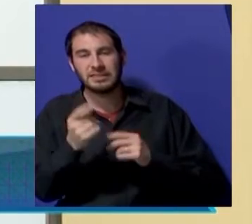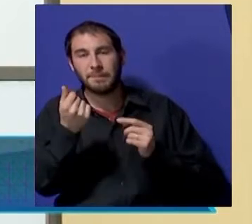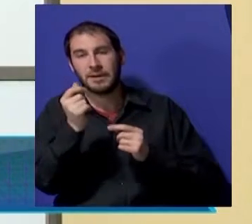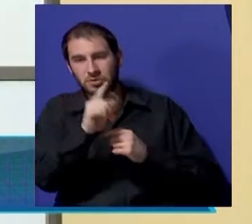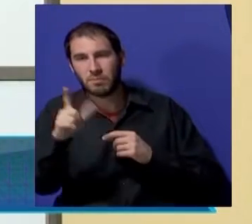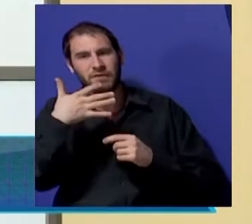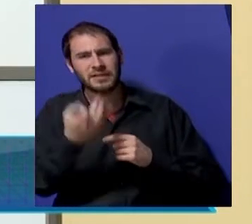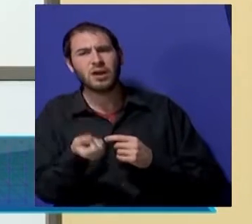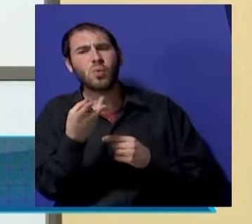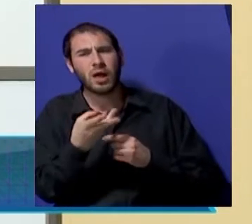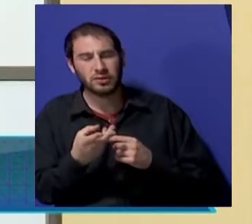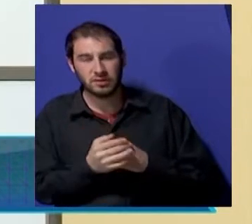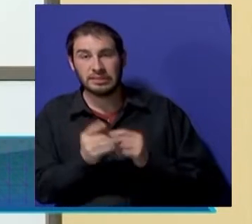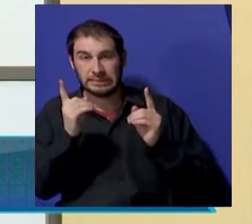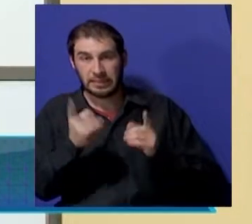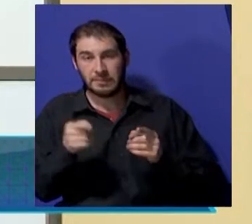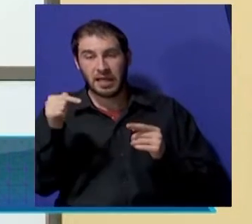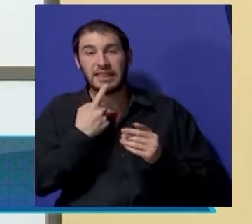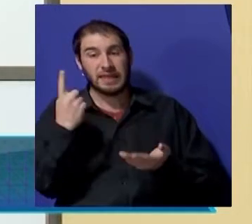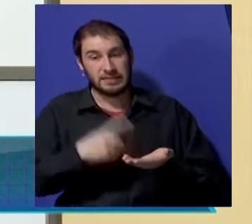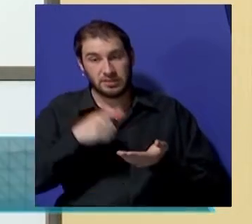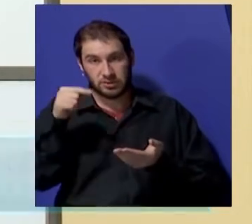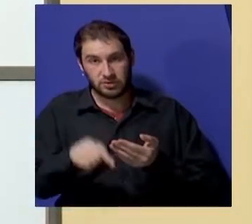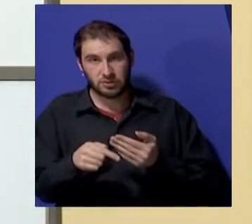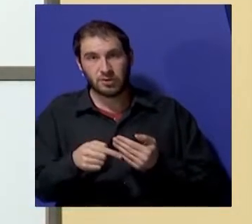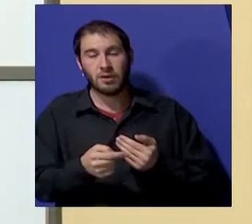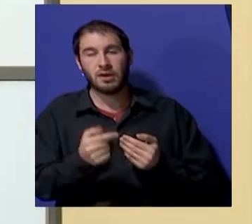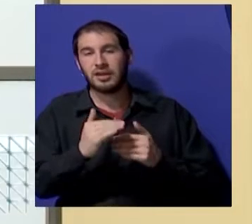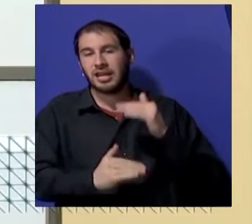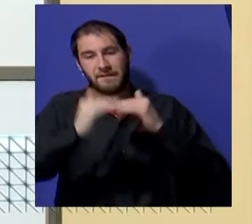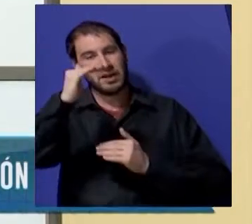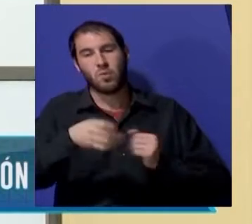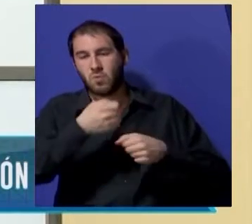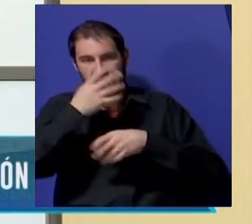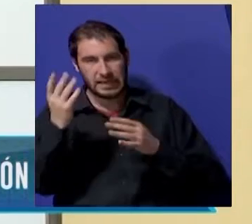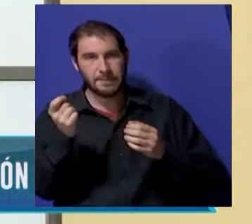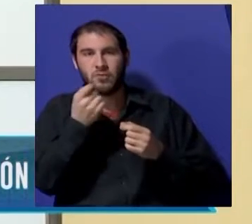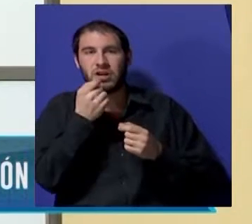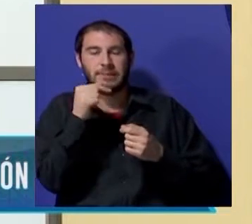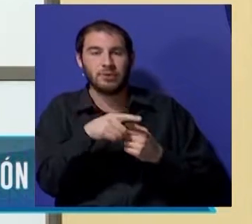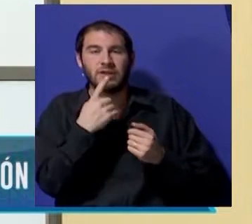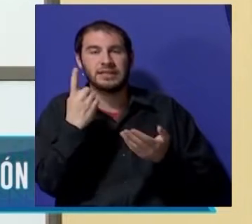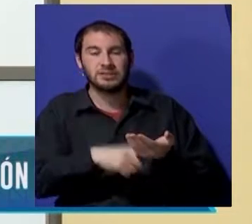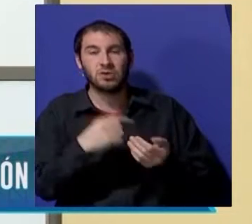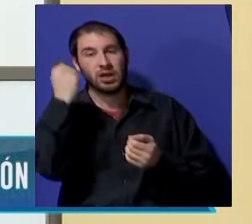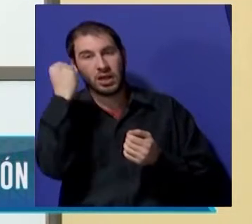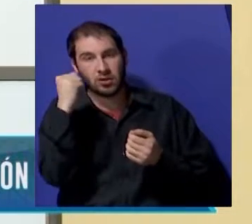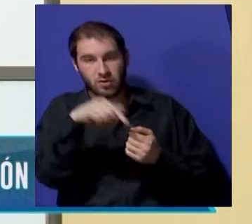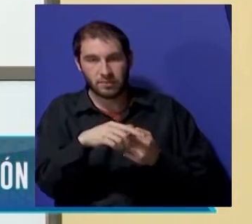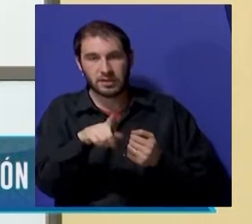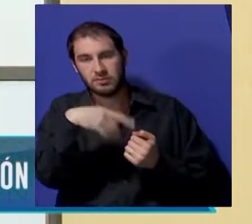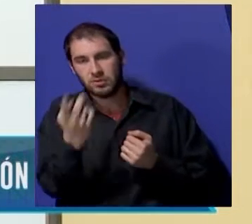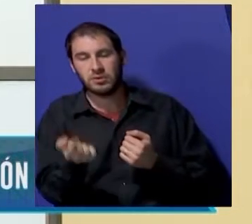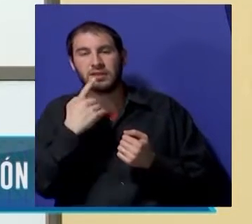que tenemos, y eso a la hora de tomar decisiones a todo nivel, tanto desde los que toman decisiones económicas a los que